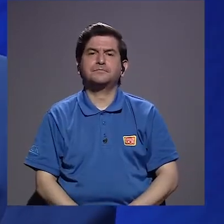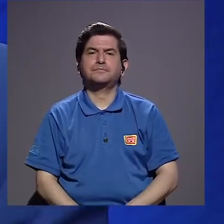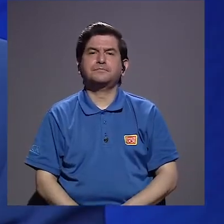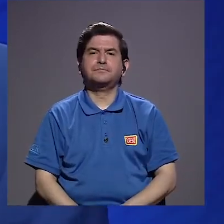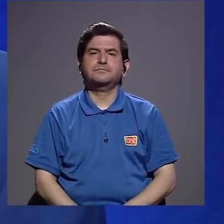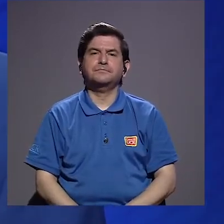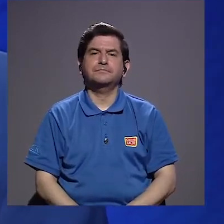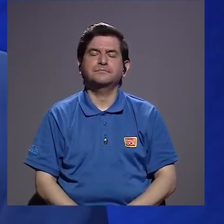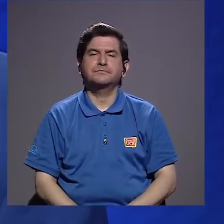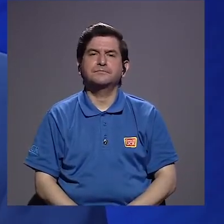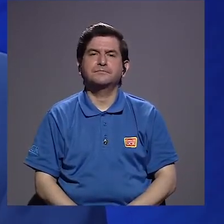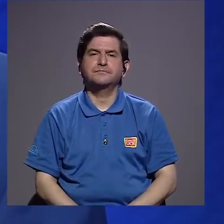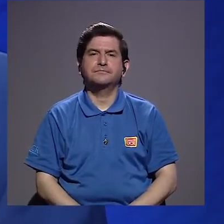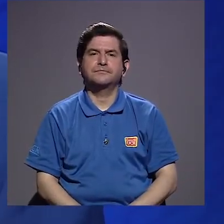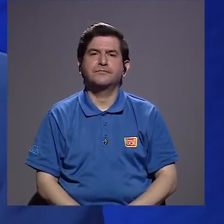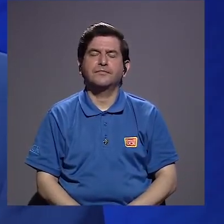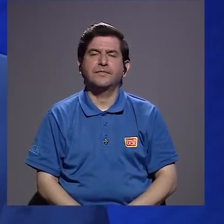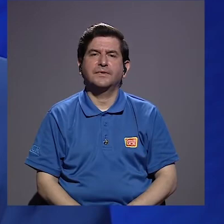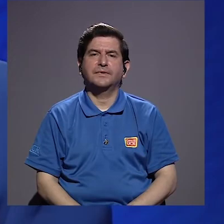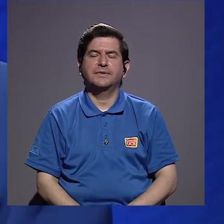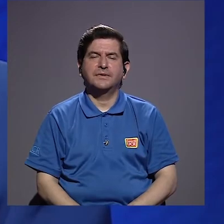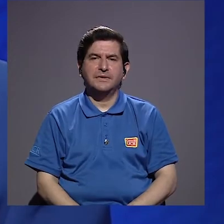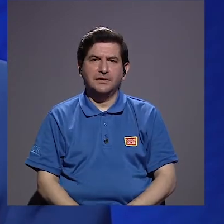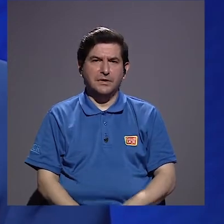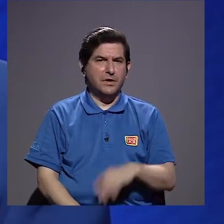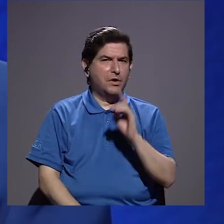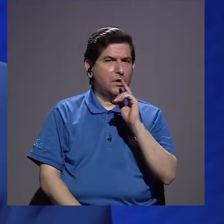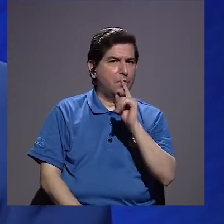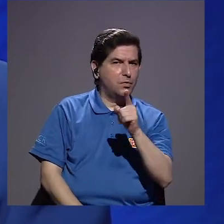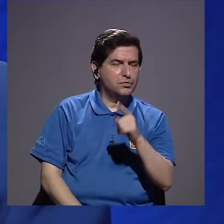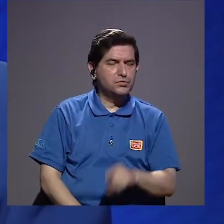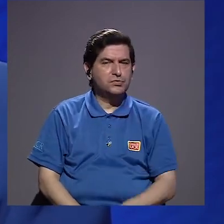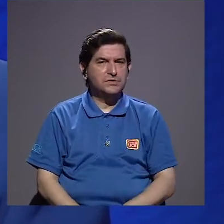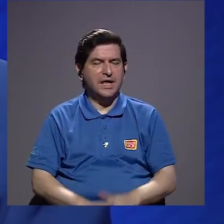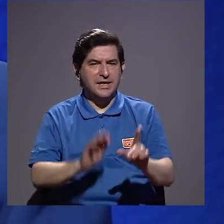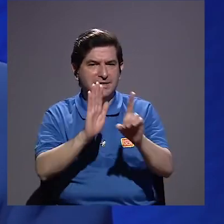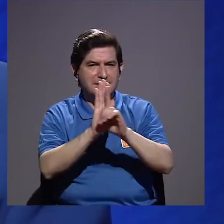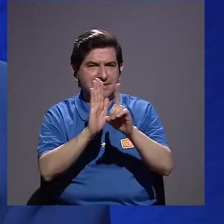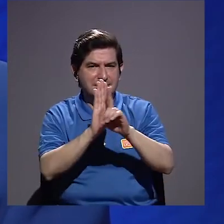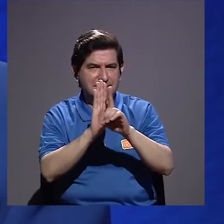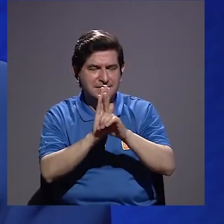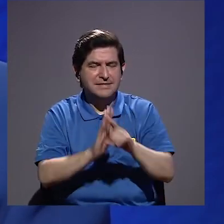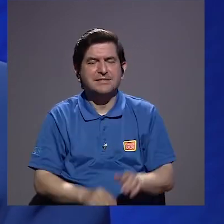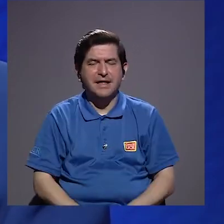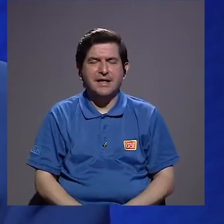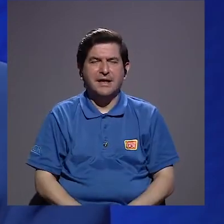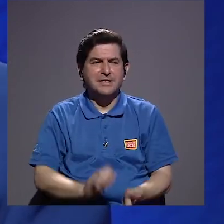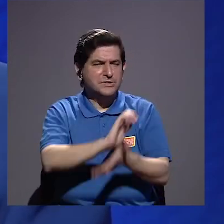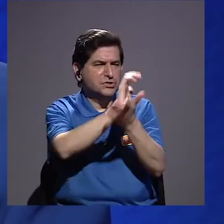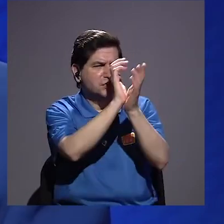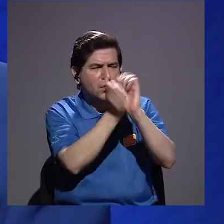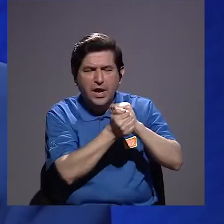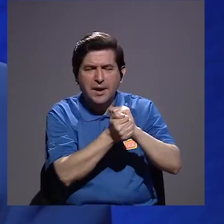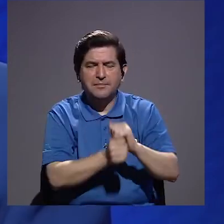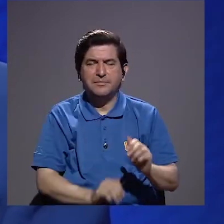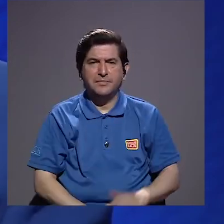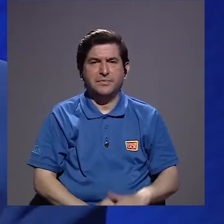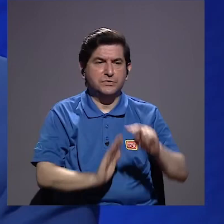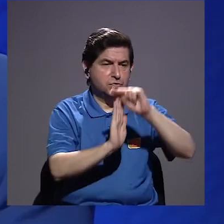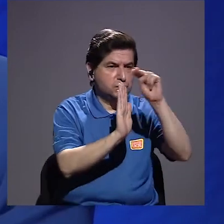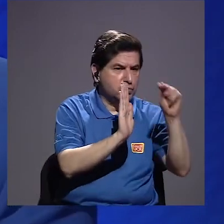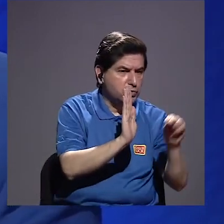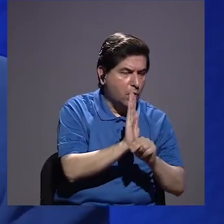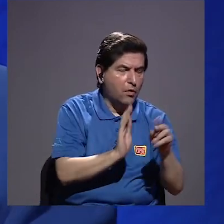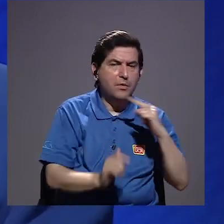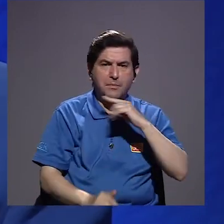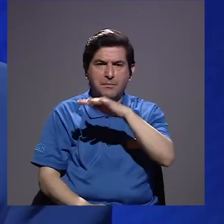¿Qué cambios percibe doña Elizabeth en el derecho desde el plano de lo normativo y desde el